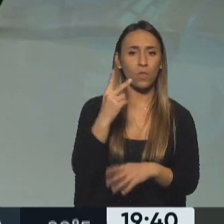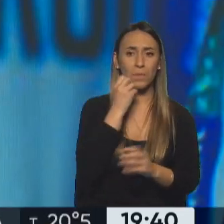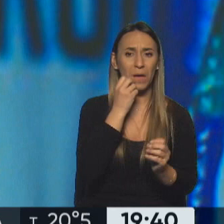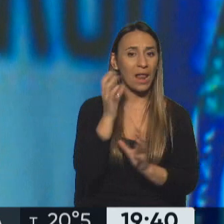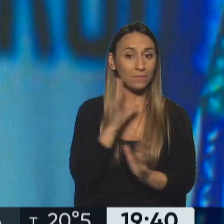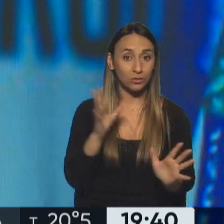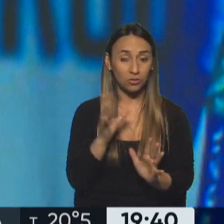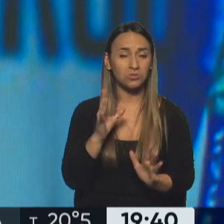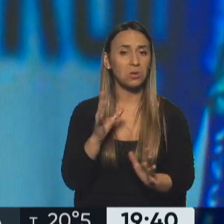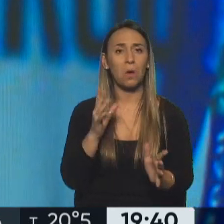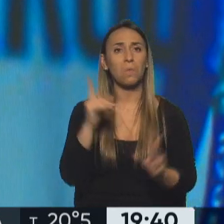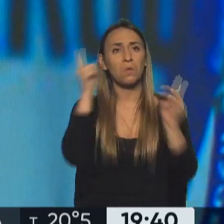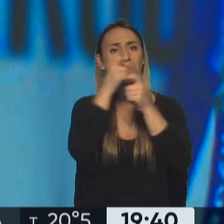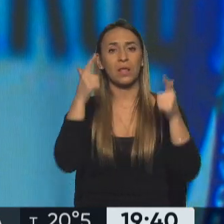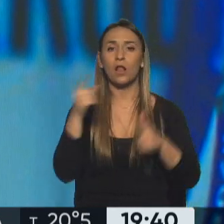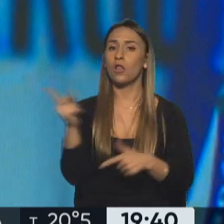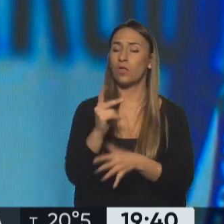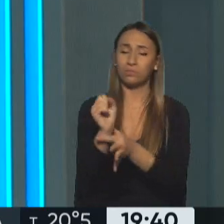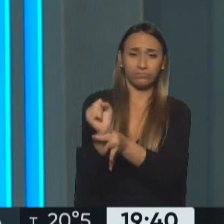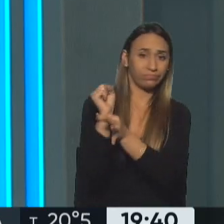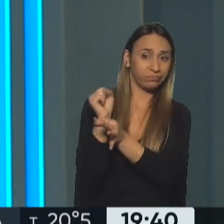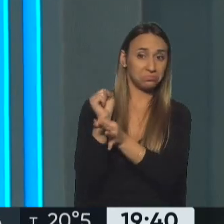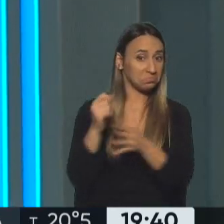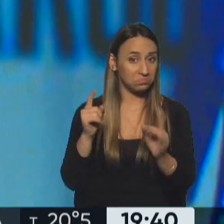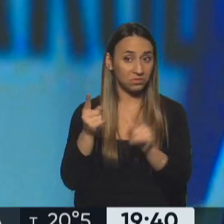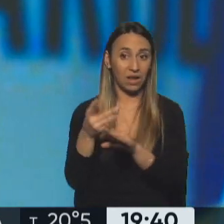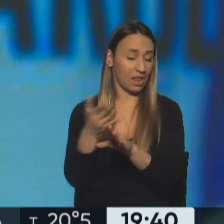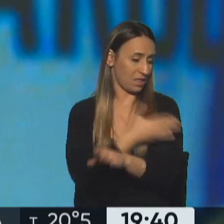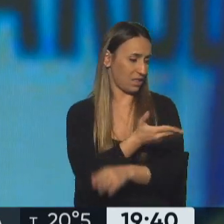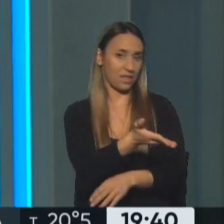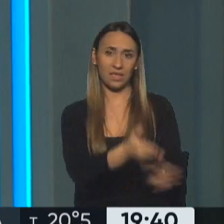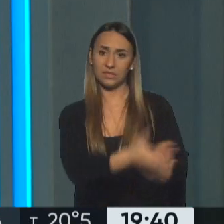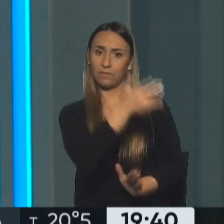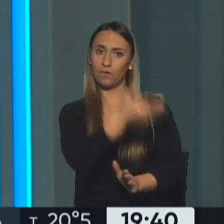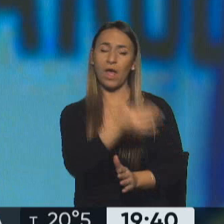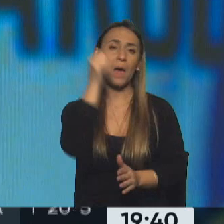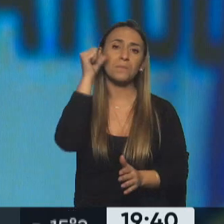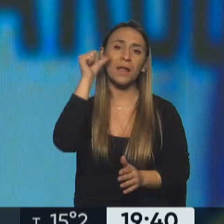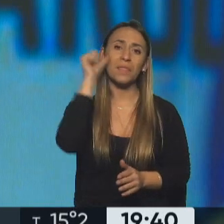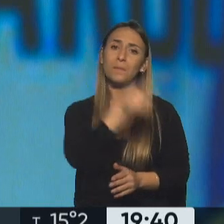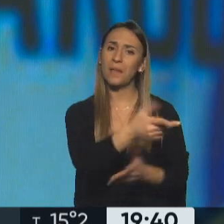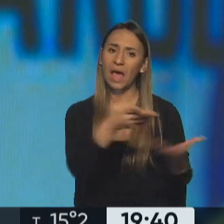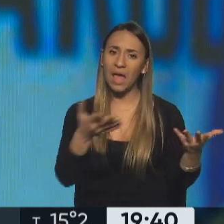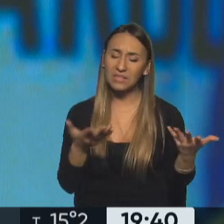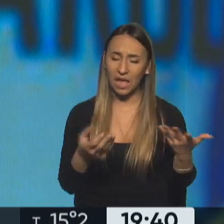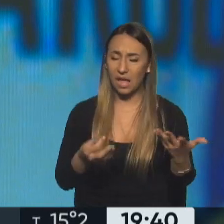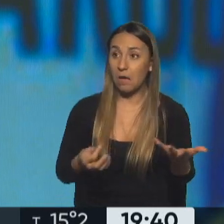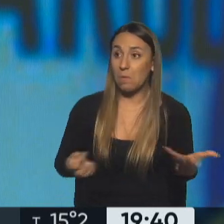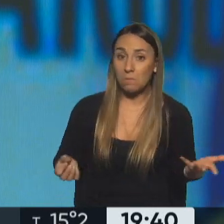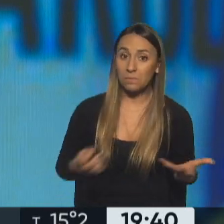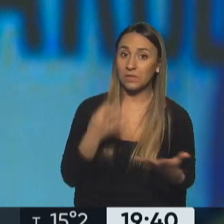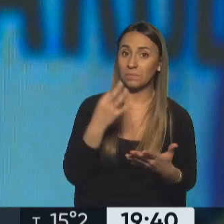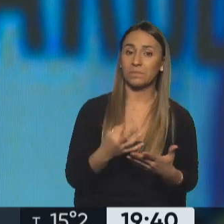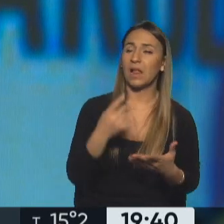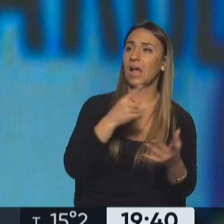drama, ¿eh? Son estrellas y se y además, fueron antes a Mar del Plata en totalmente, bus. Totalmente. Vos sabés que tuvieron tres